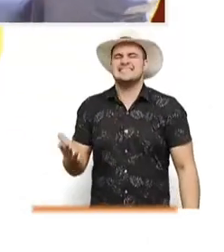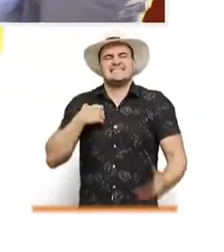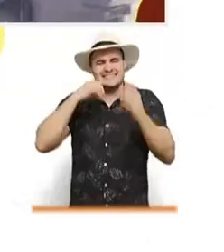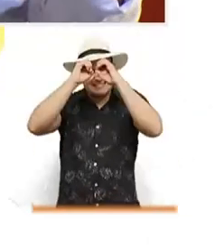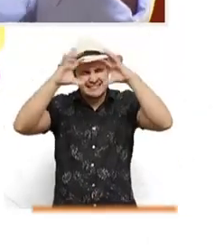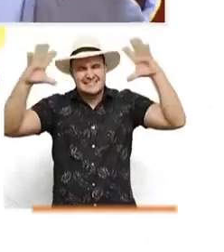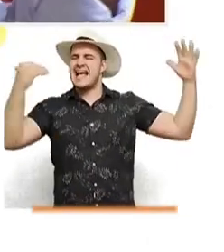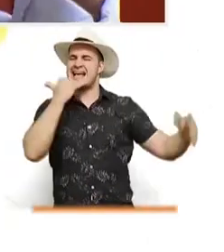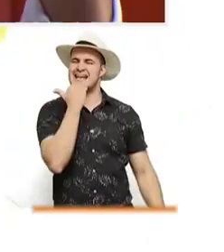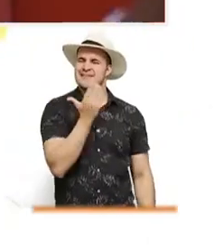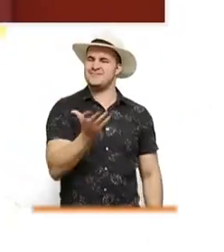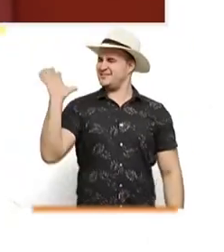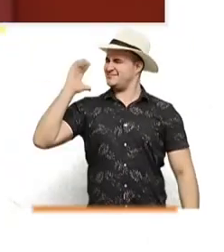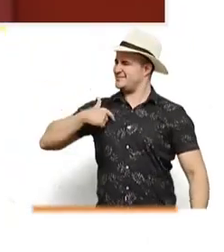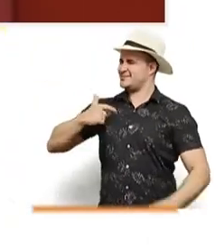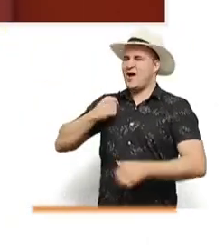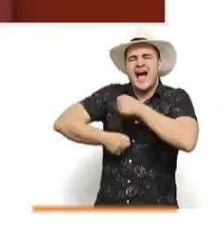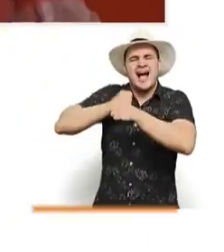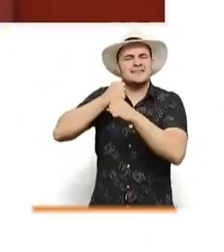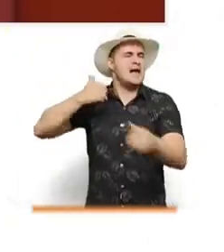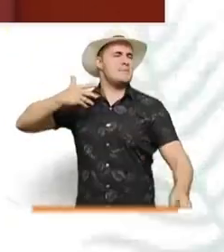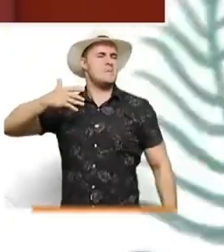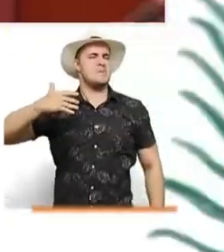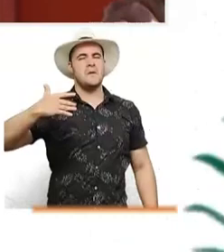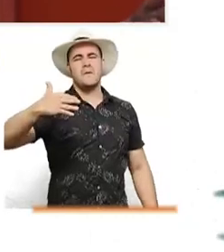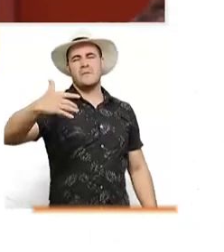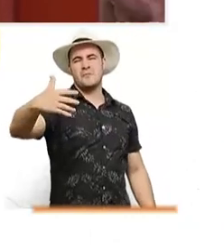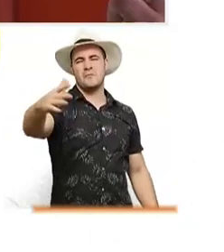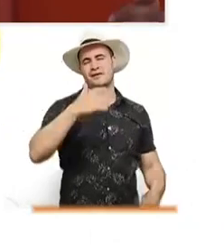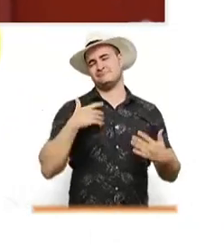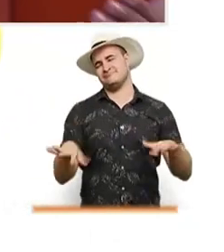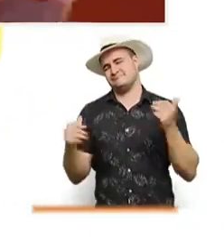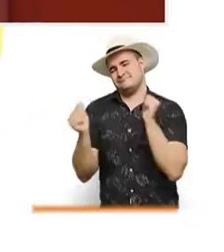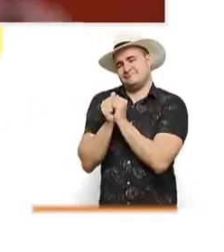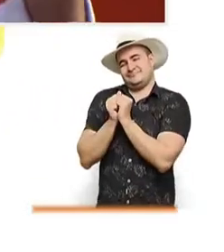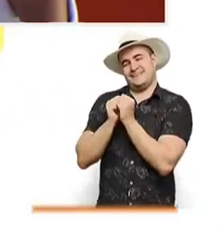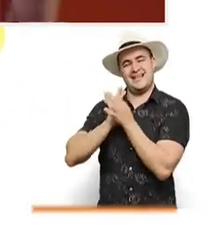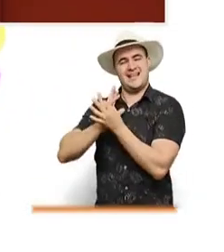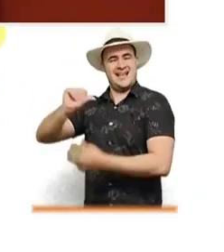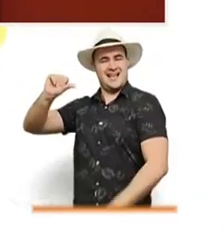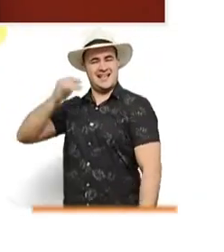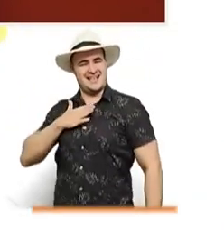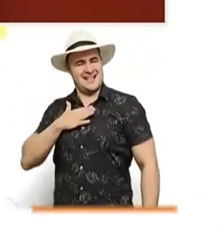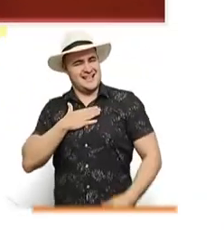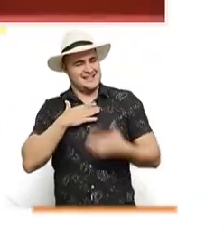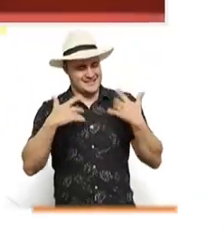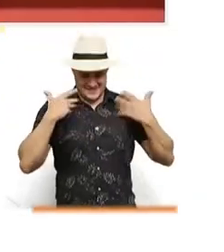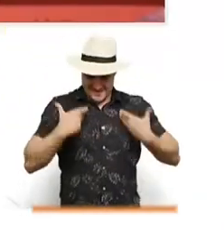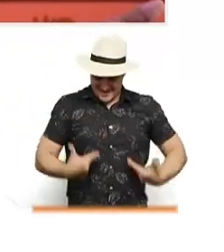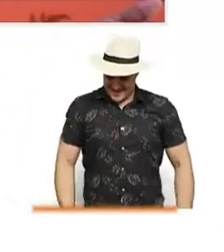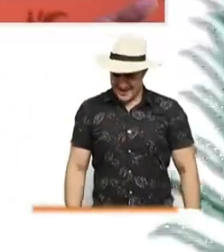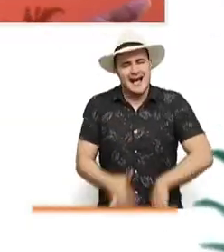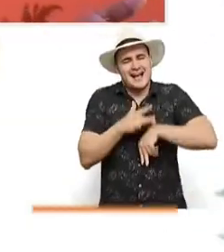con una vida longeva al lado de mi mujer en tragedia Adán